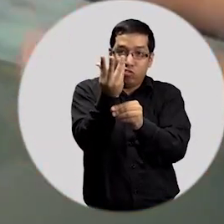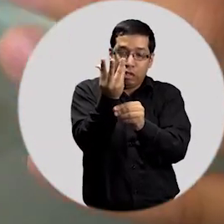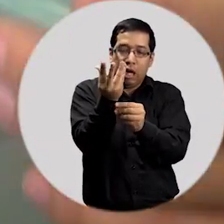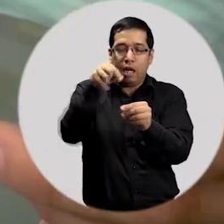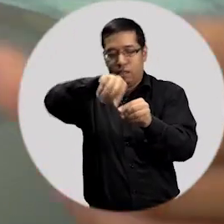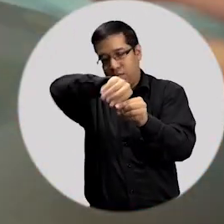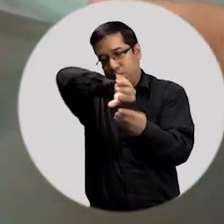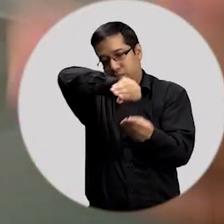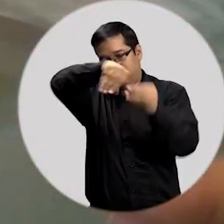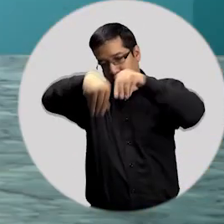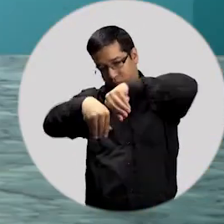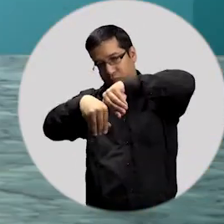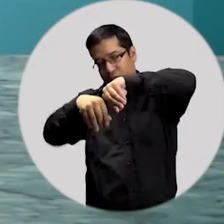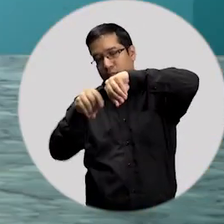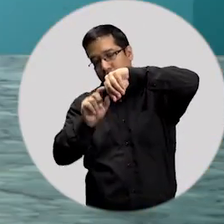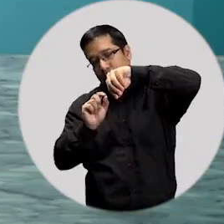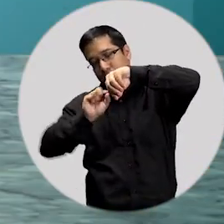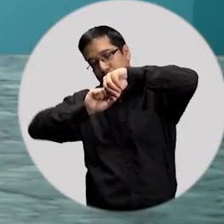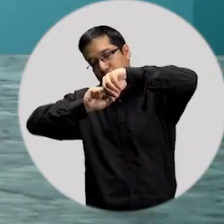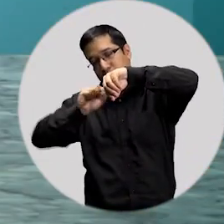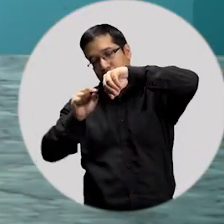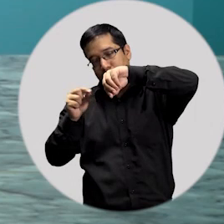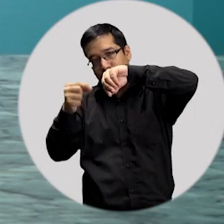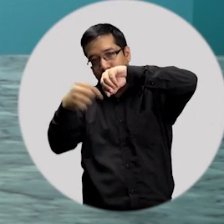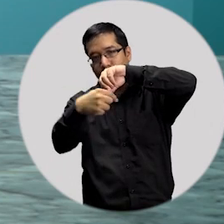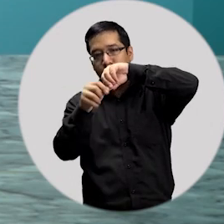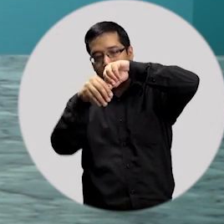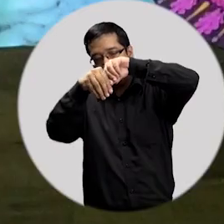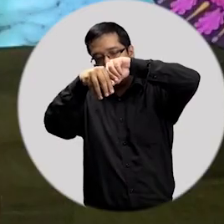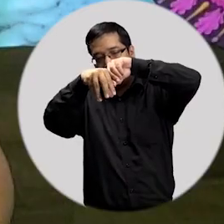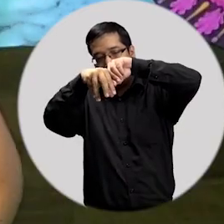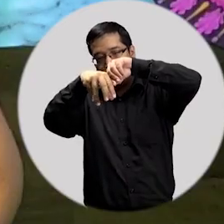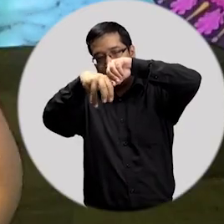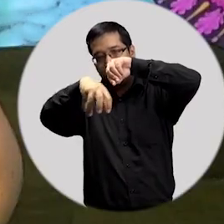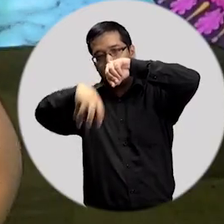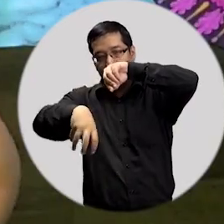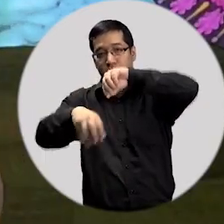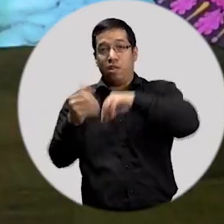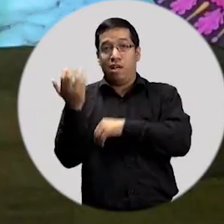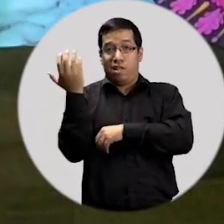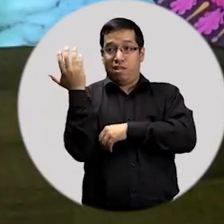expliqué, es todo a ojímetro y vamos a tratar de hacer lo más preciso posible.